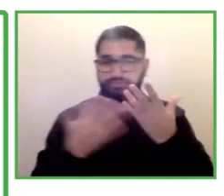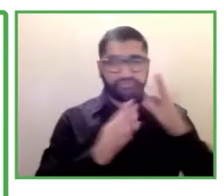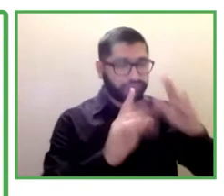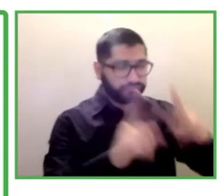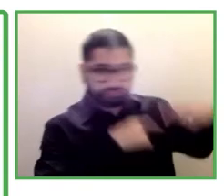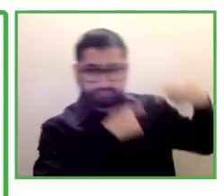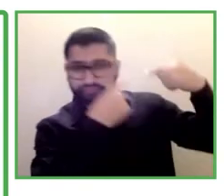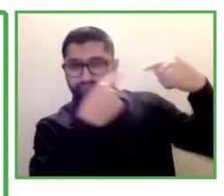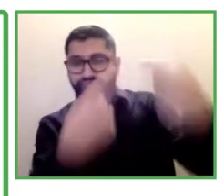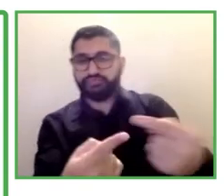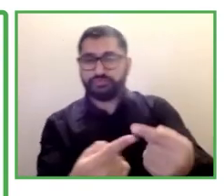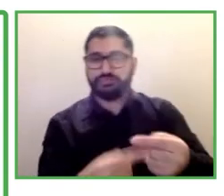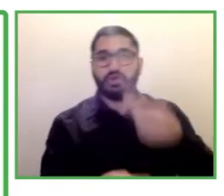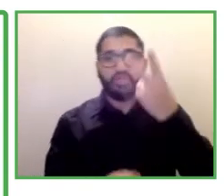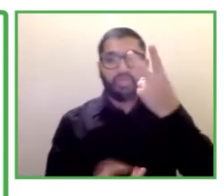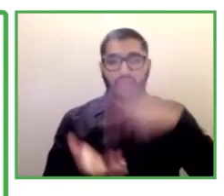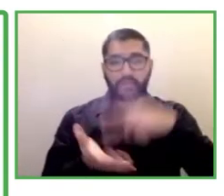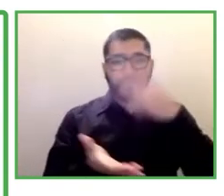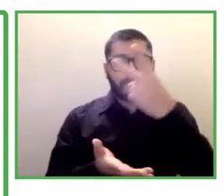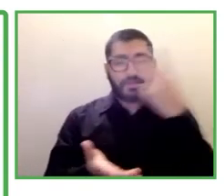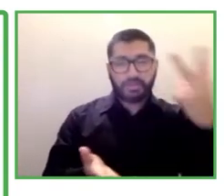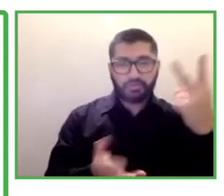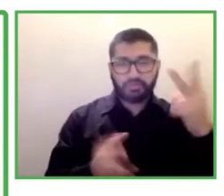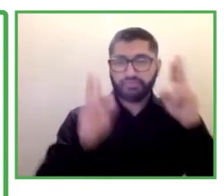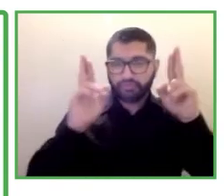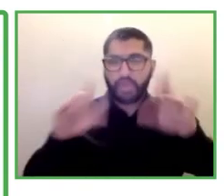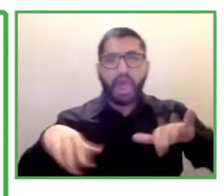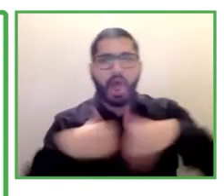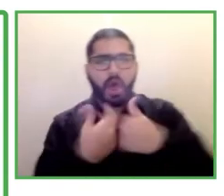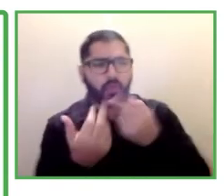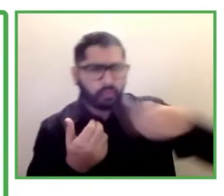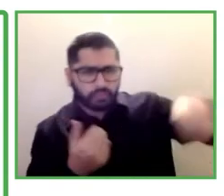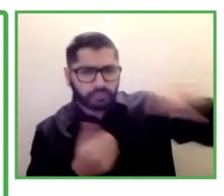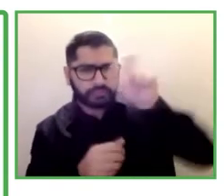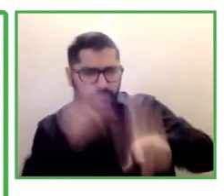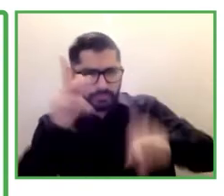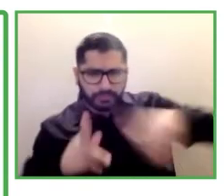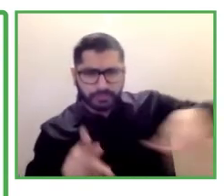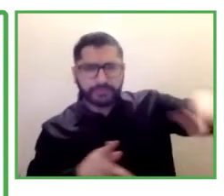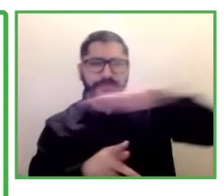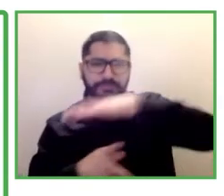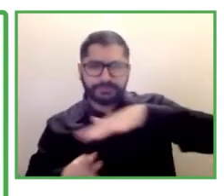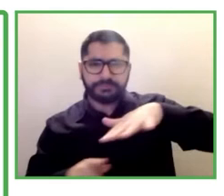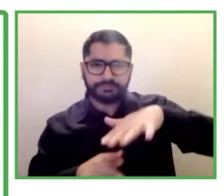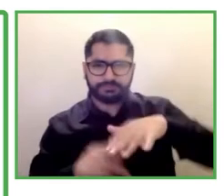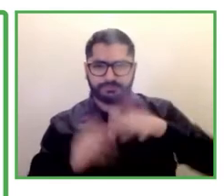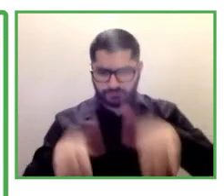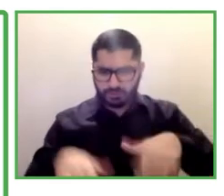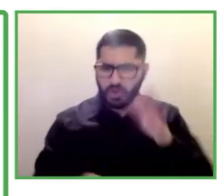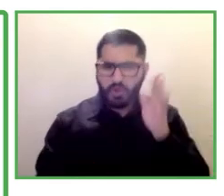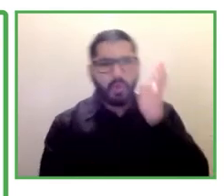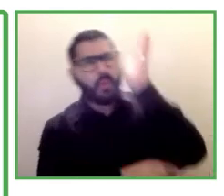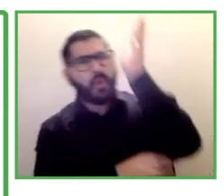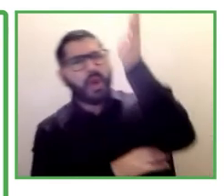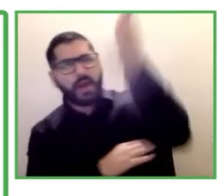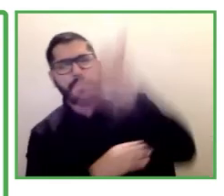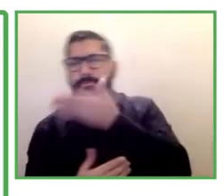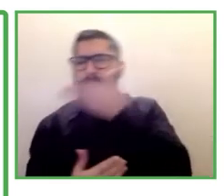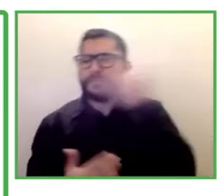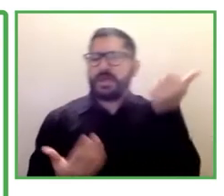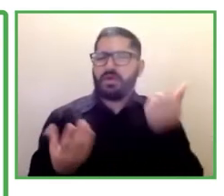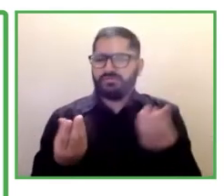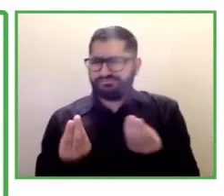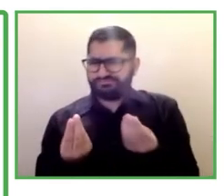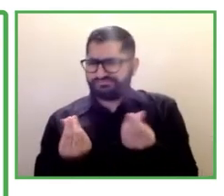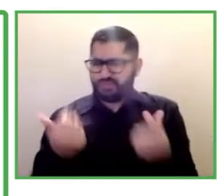participantes mejoran su futuro, porque nos parece que todos deben tener la oportunidad de trabajar y las